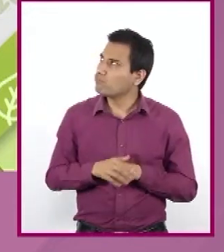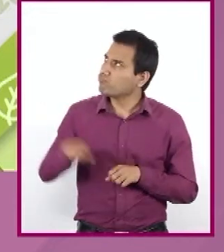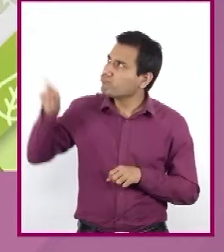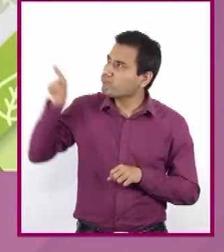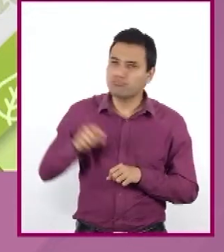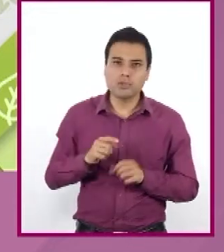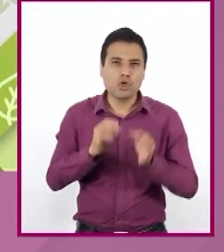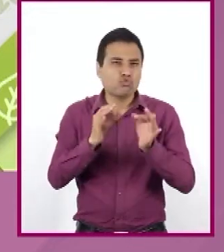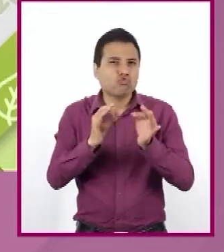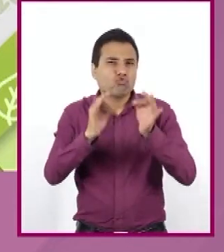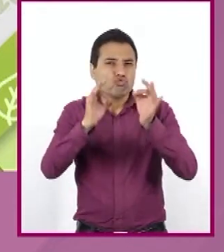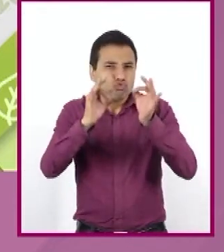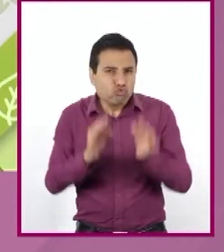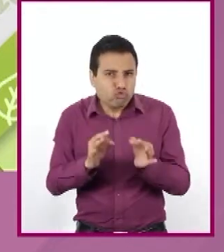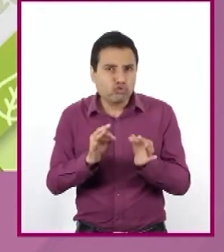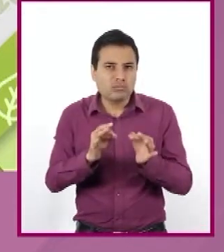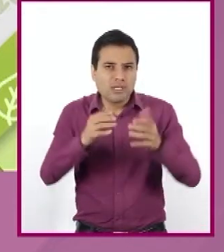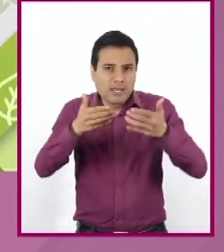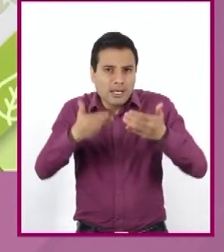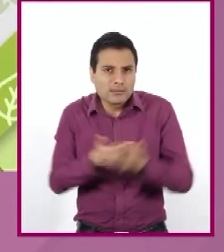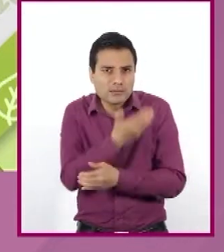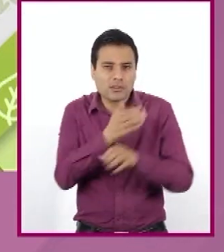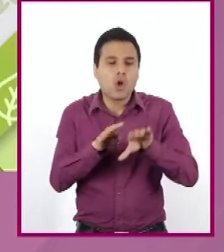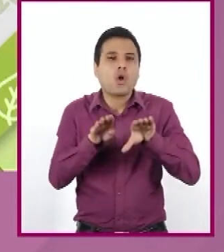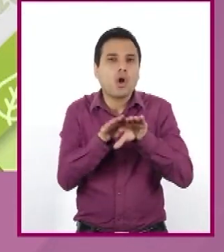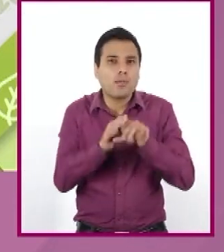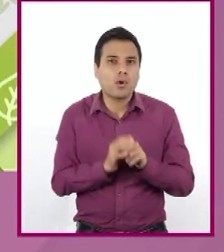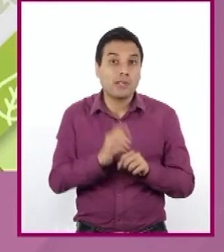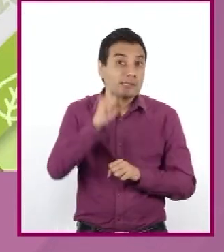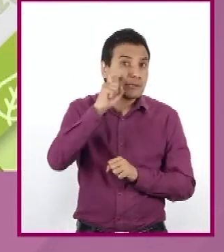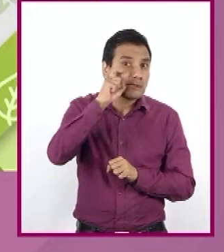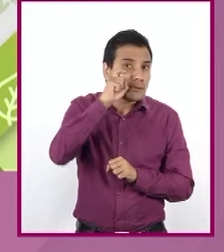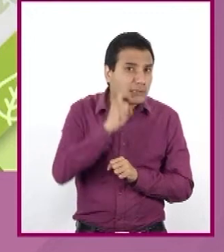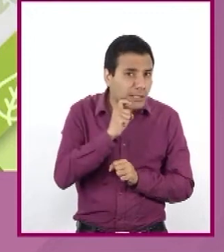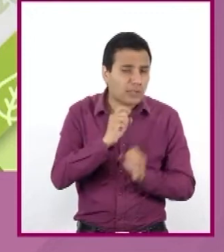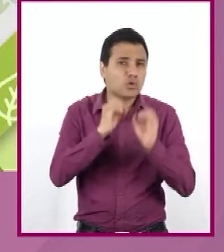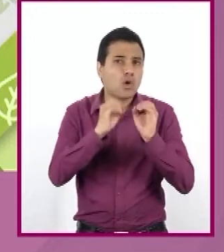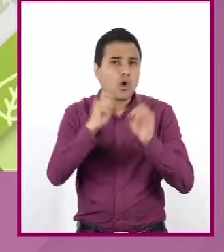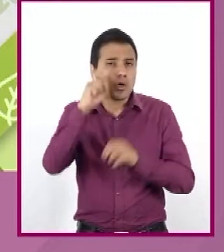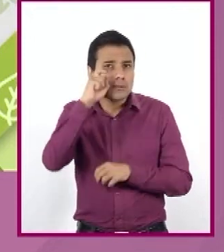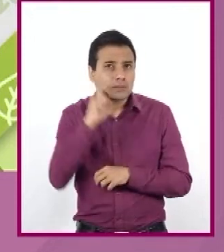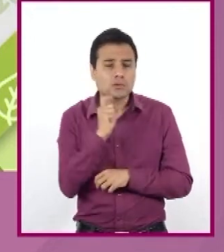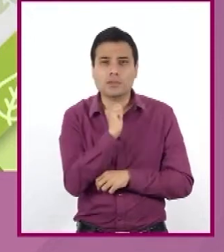decidan el tipo de reproducción. ¿Será sexual o asexual?